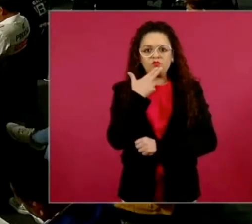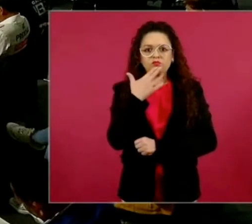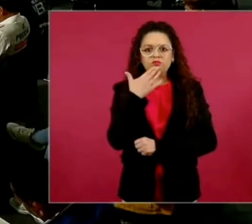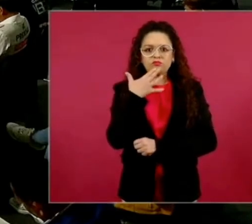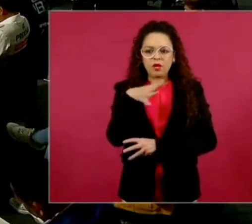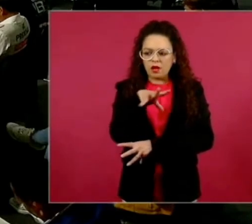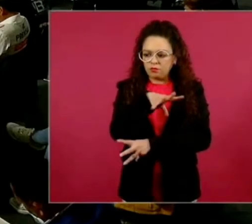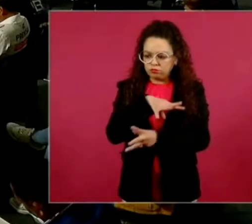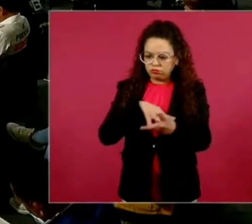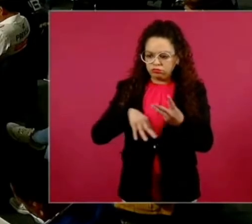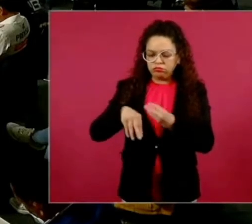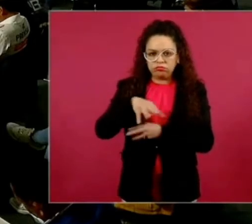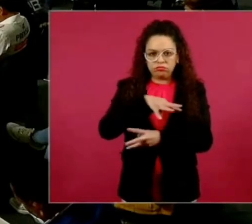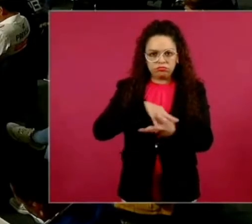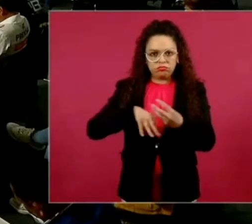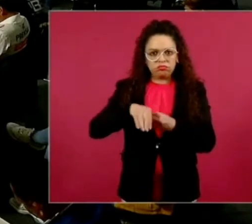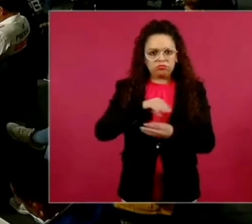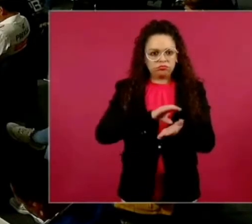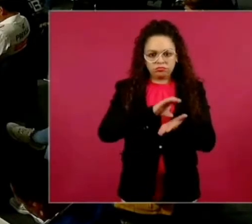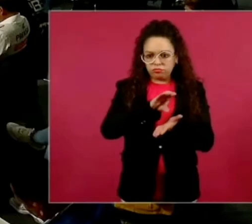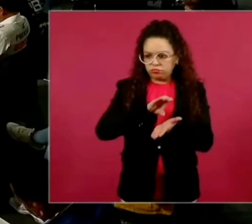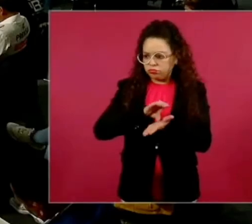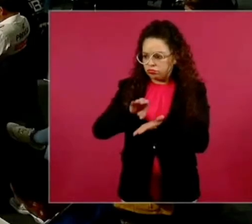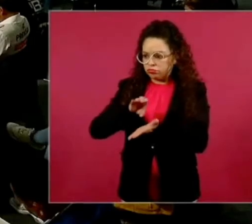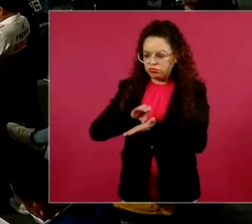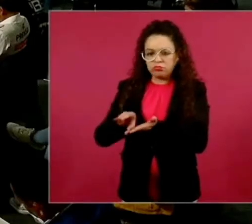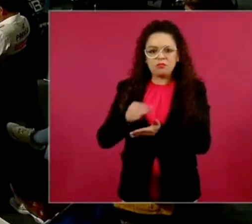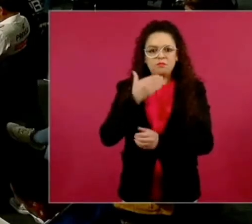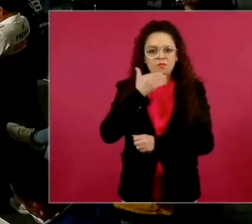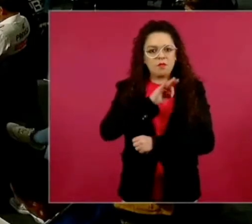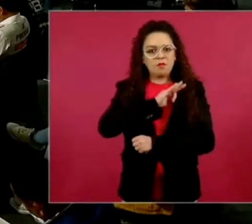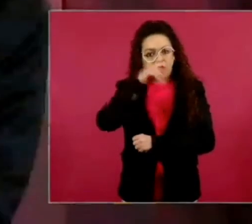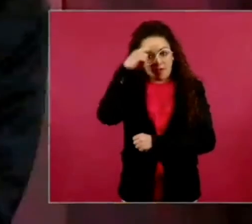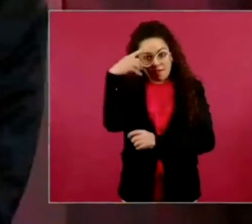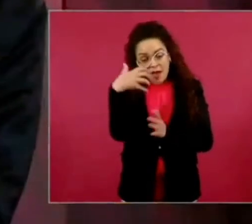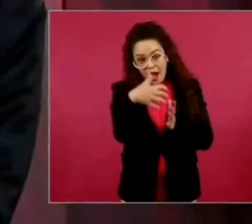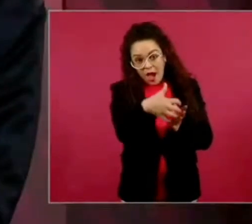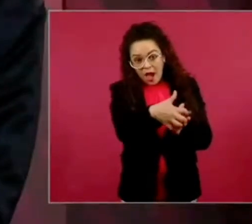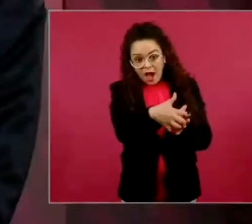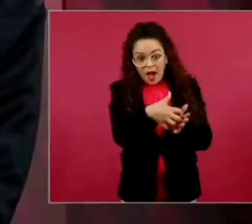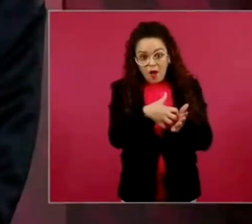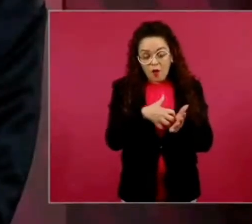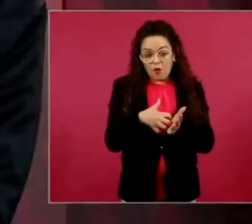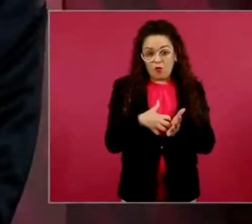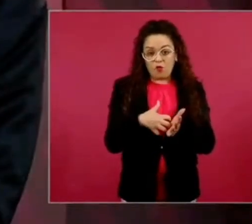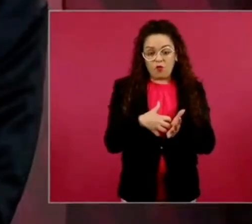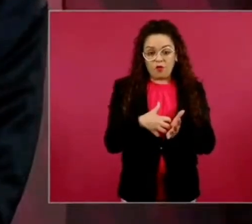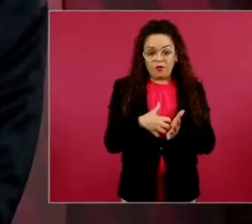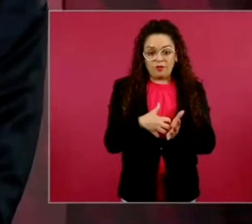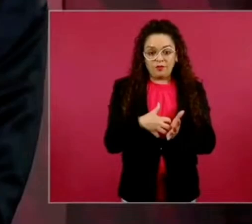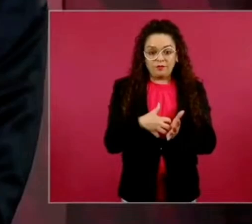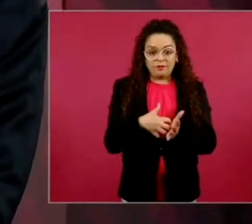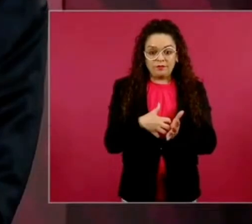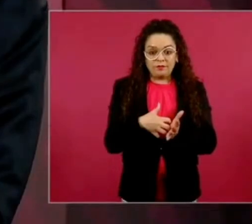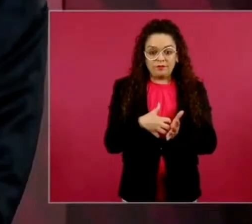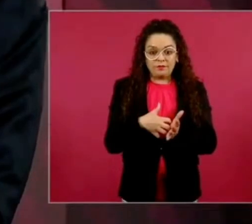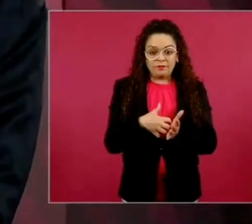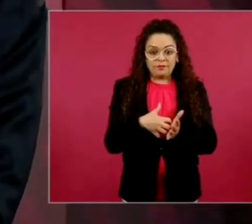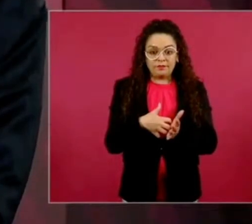que le permitió dejar ahorros, un superávit en la hacienda